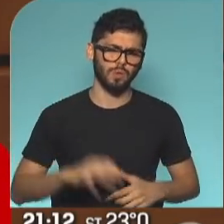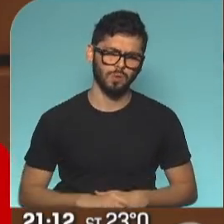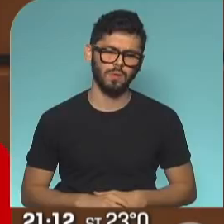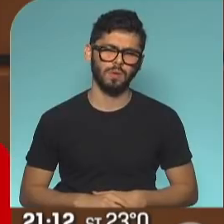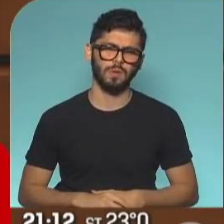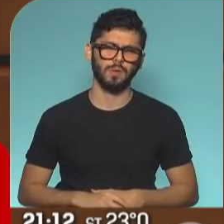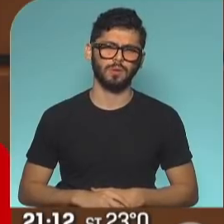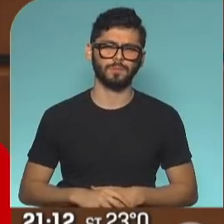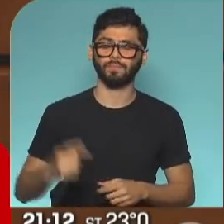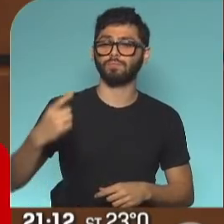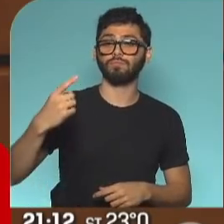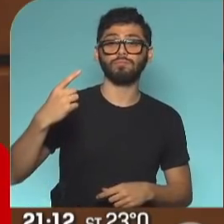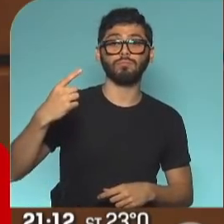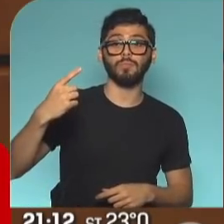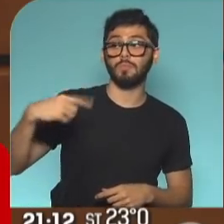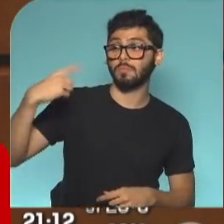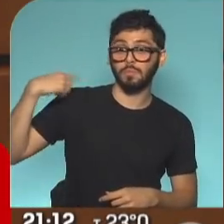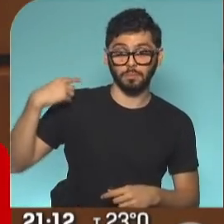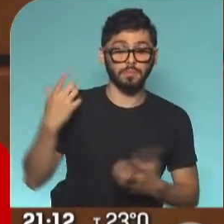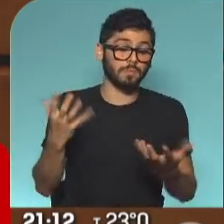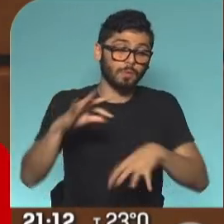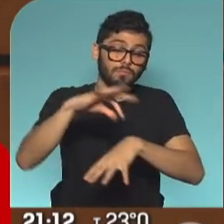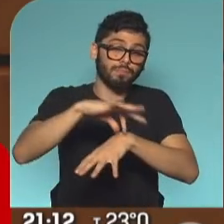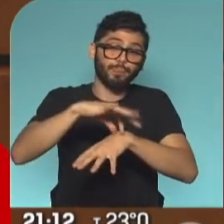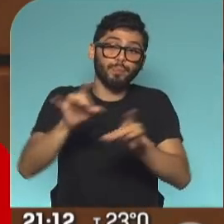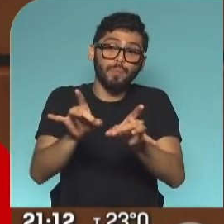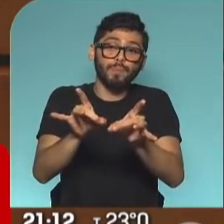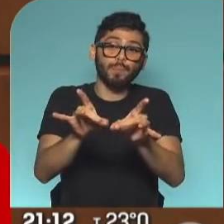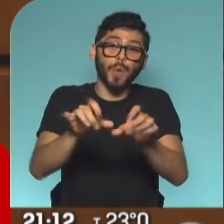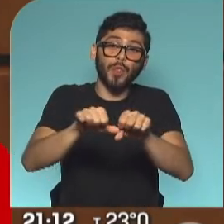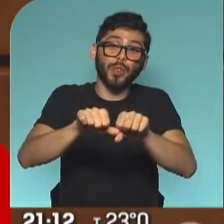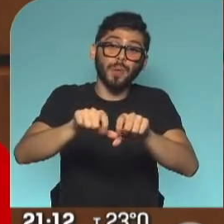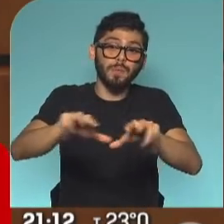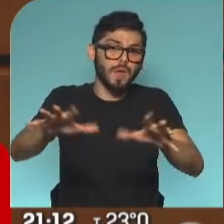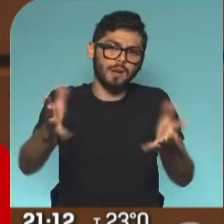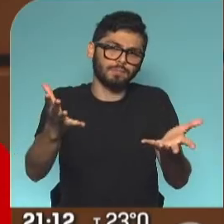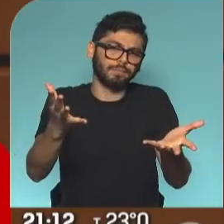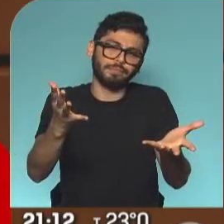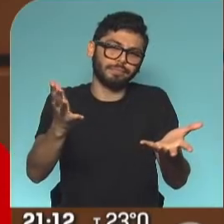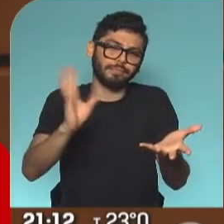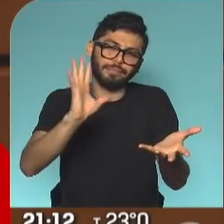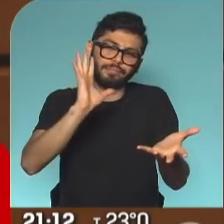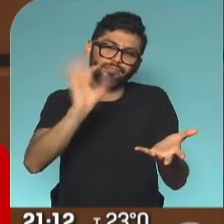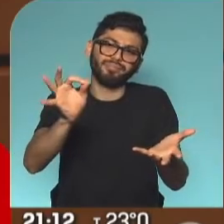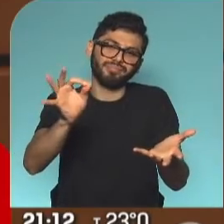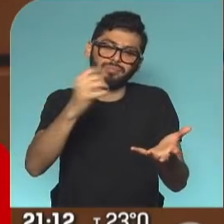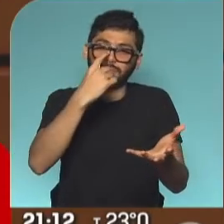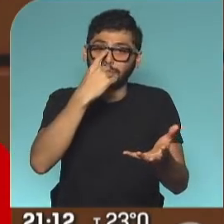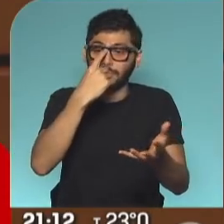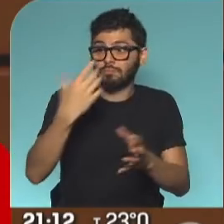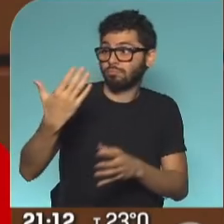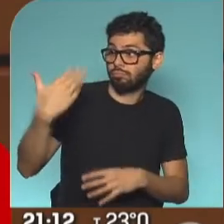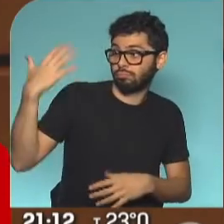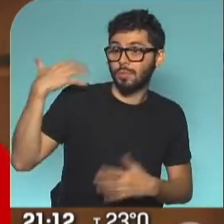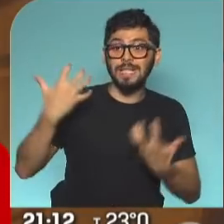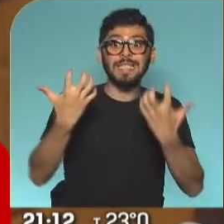Venimos, porque la pandemia lo ha dejado en evidencia, de un sistema profundamente